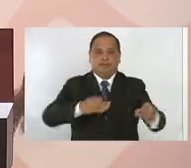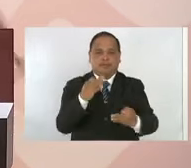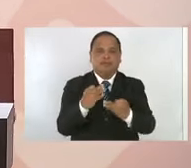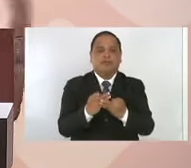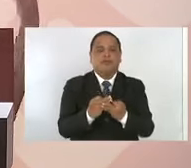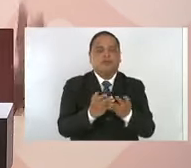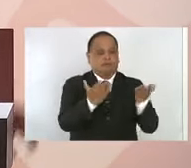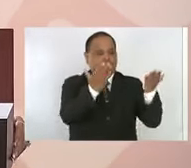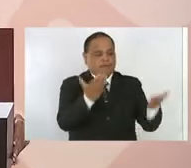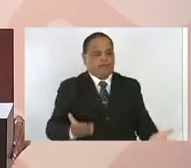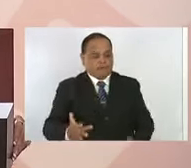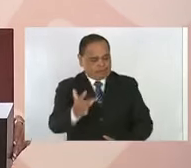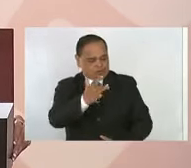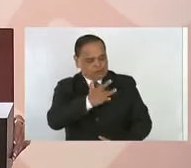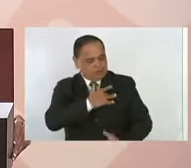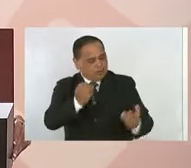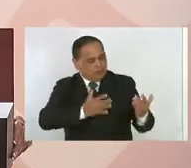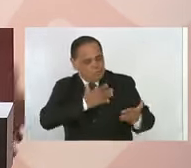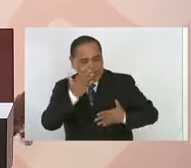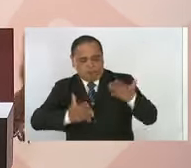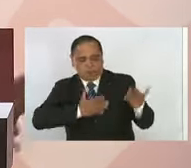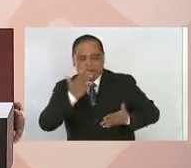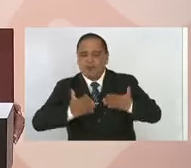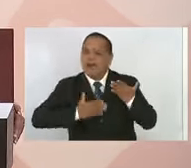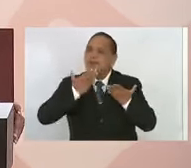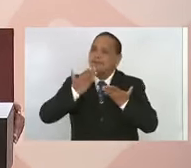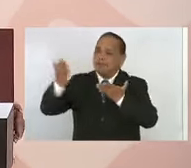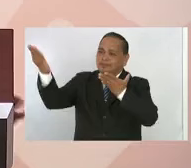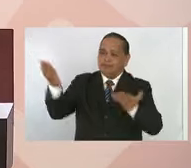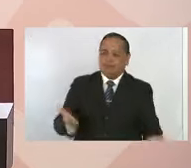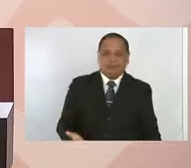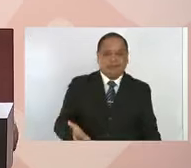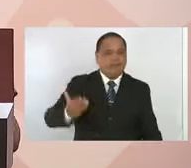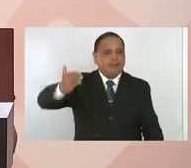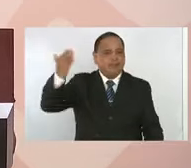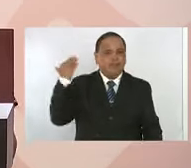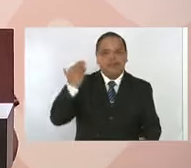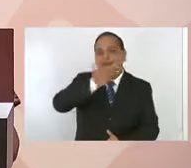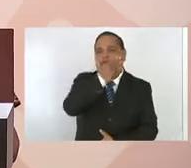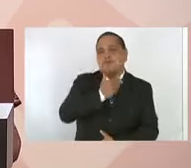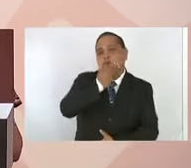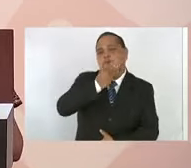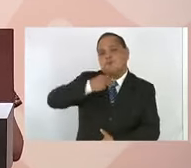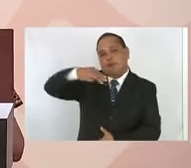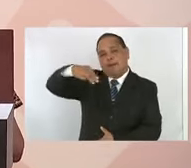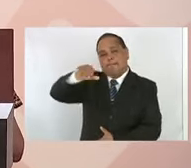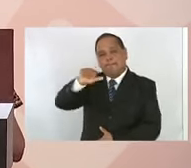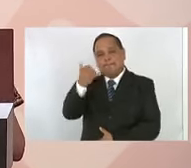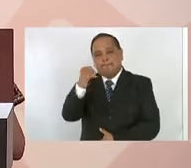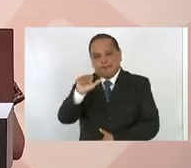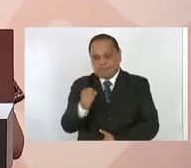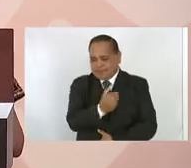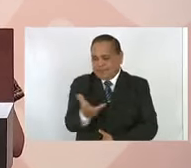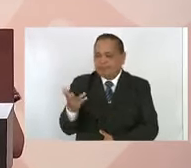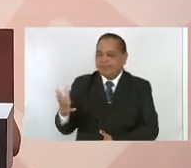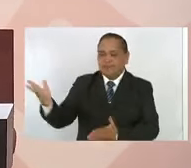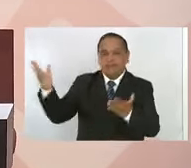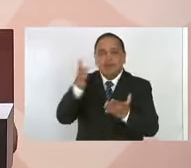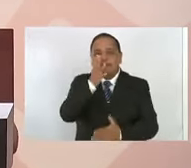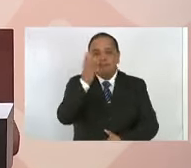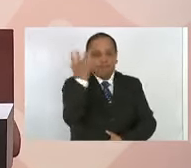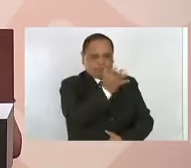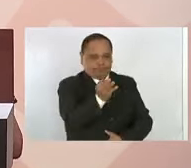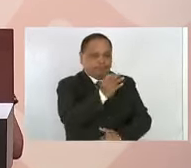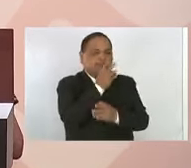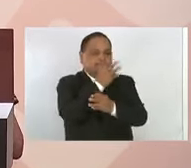recibimos con la alegría del corazón, la alegría del alma. Así dirían los mayas. Y quiero decirle que de